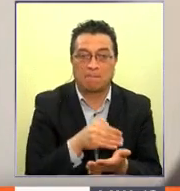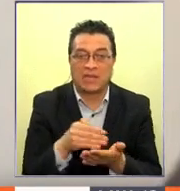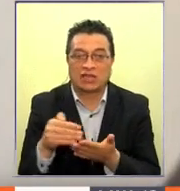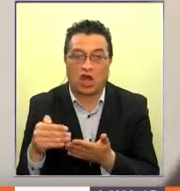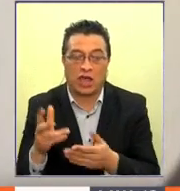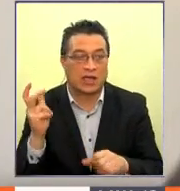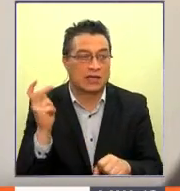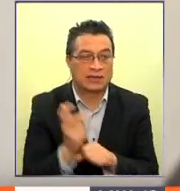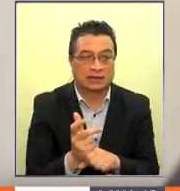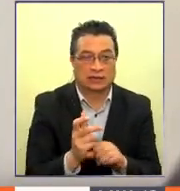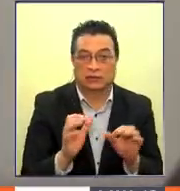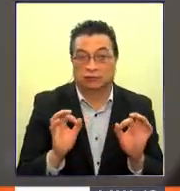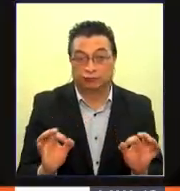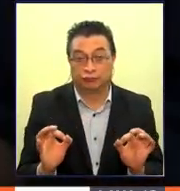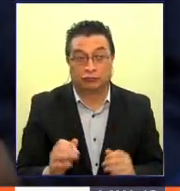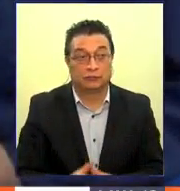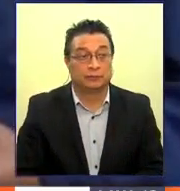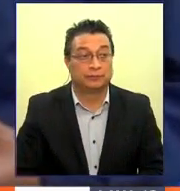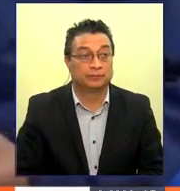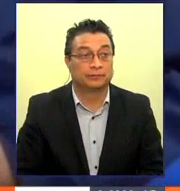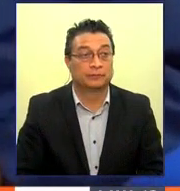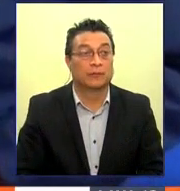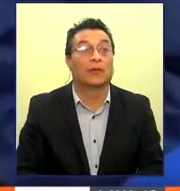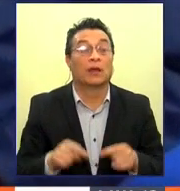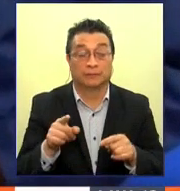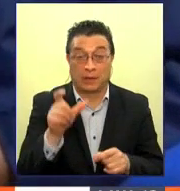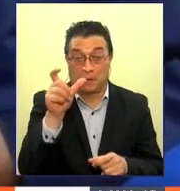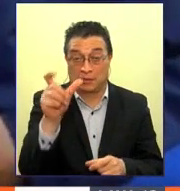para ser exactos. El sujeto, al ingresar,